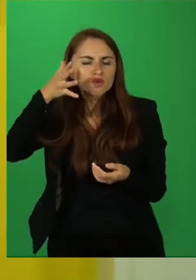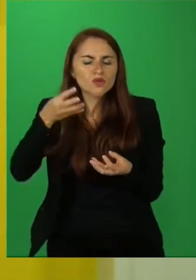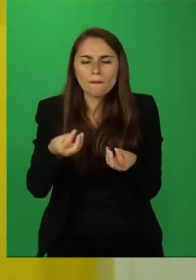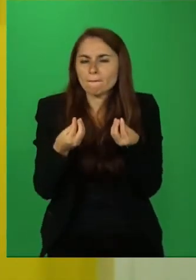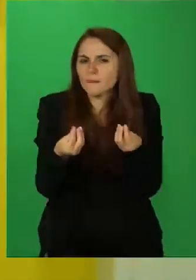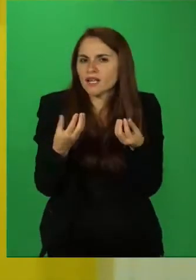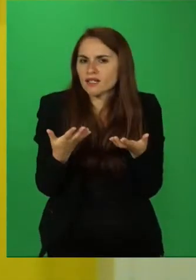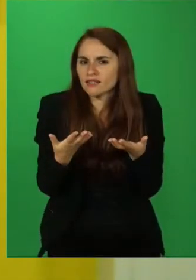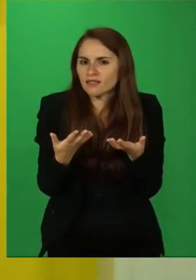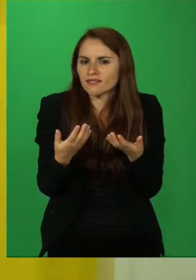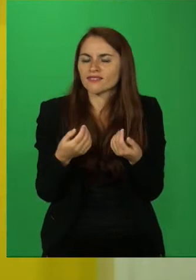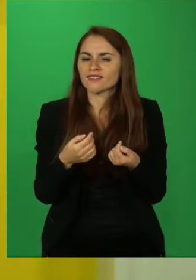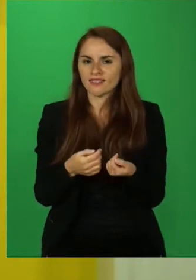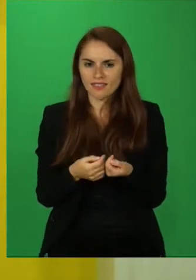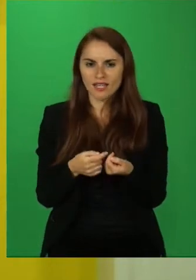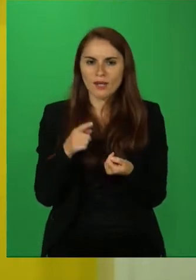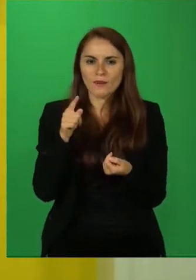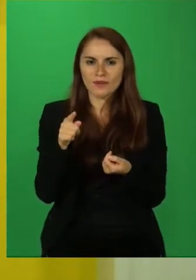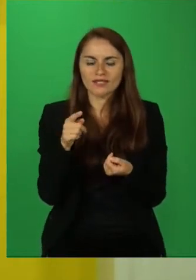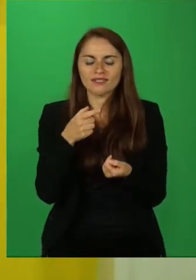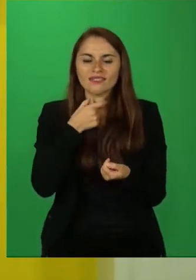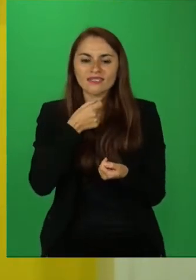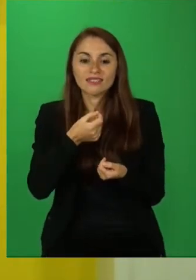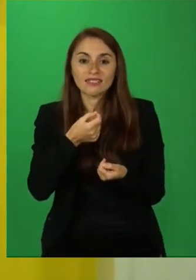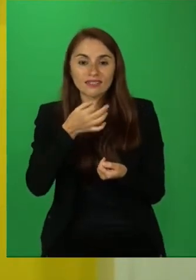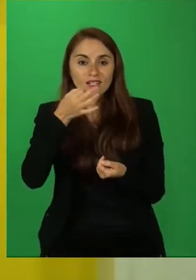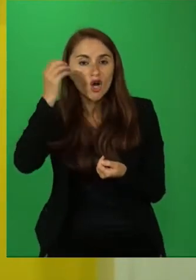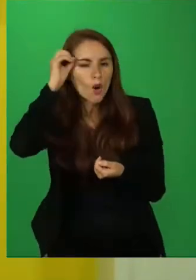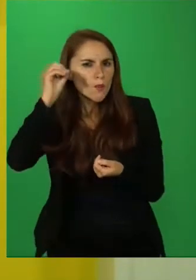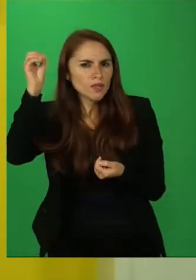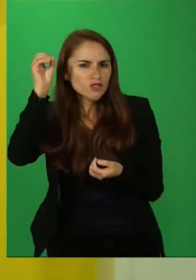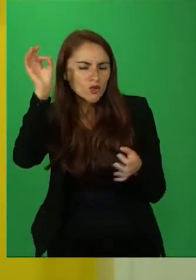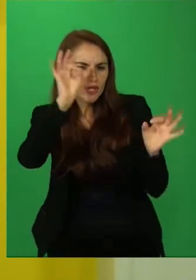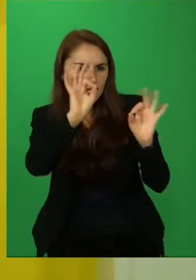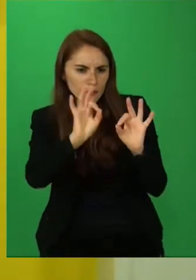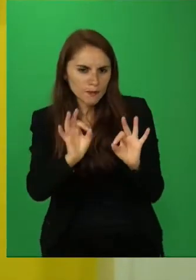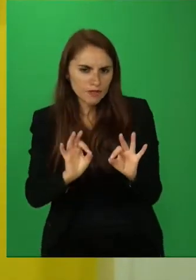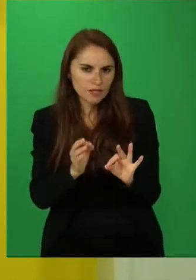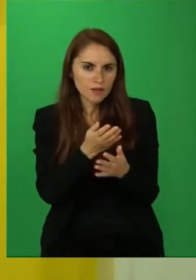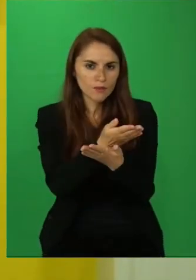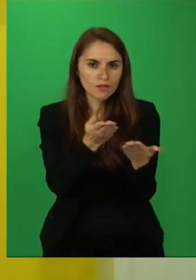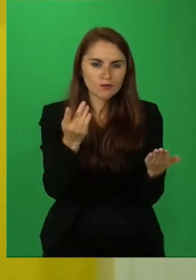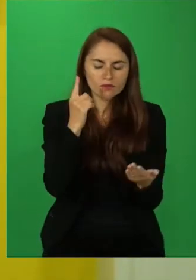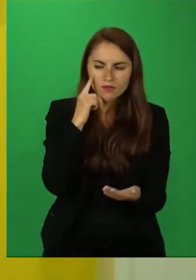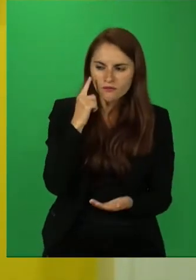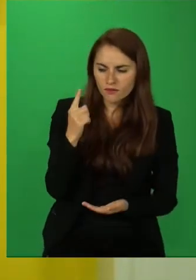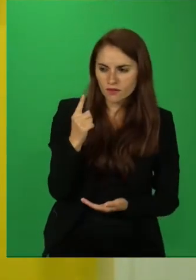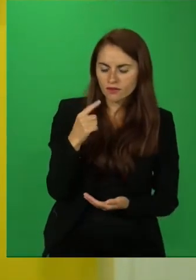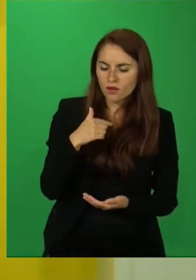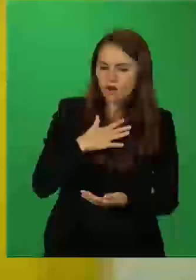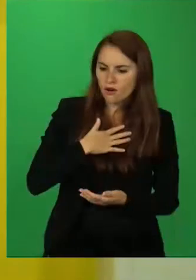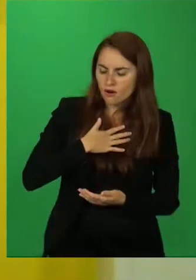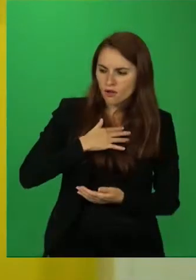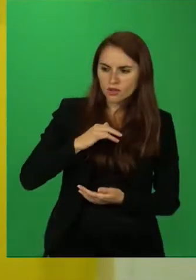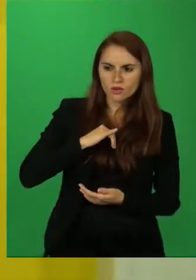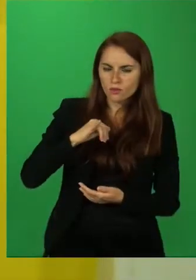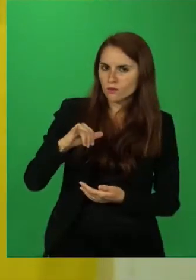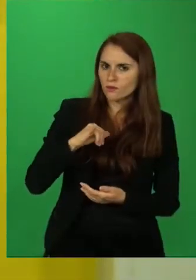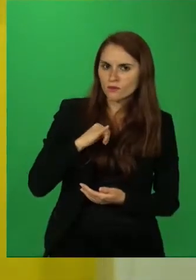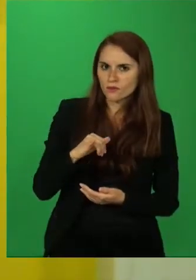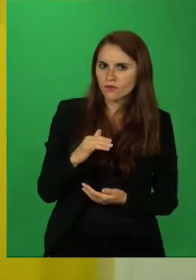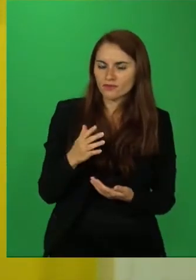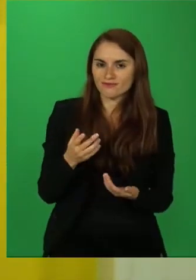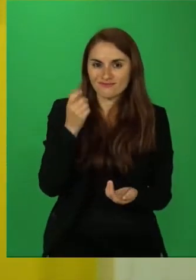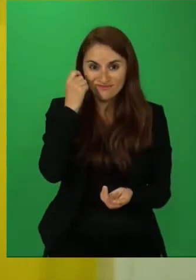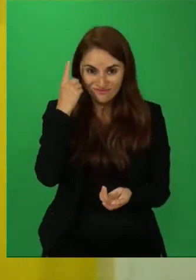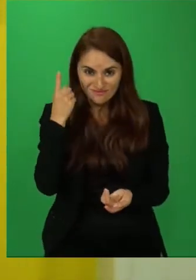caso, persuadirnos. Por lo tanto, allí ya tienes la actitud del emisor o el tono. ¿Te das cuenta? Generalmente,